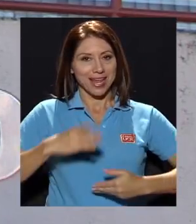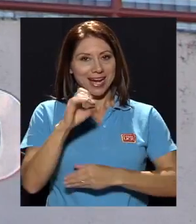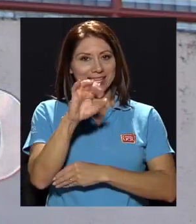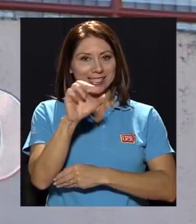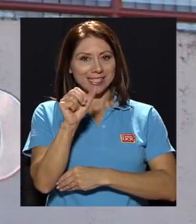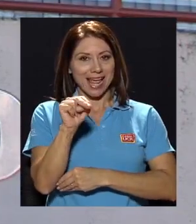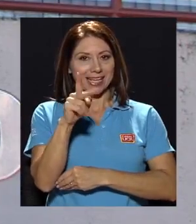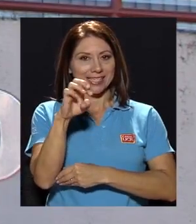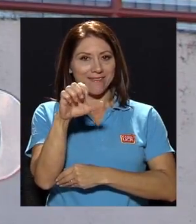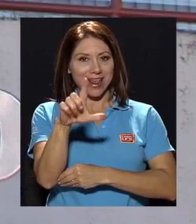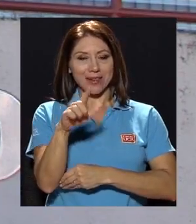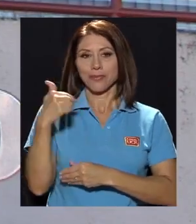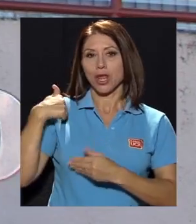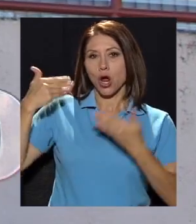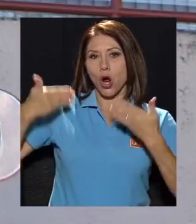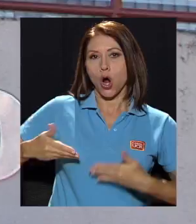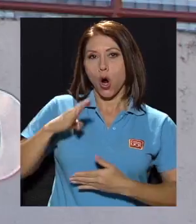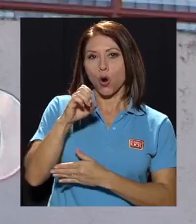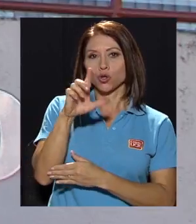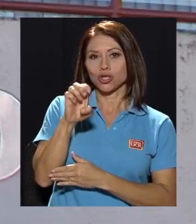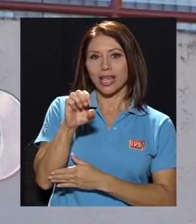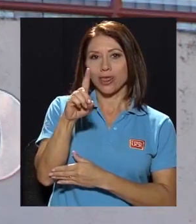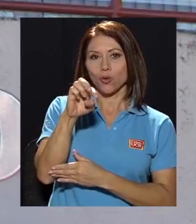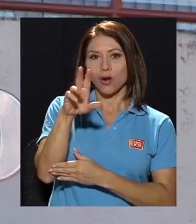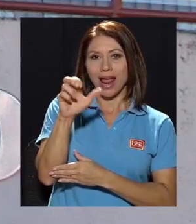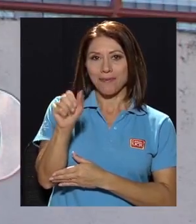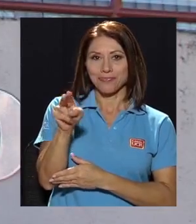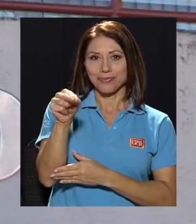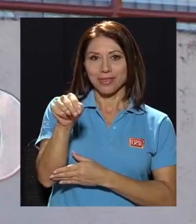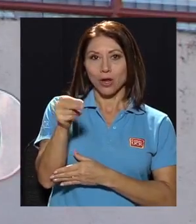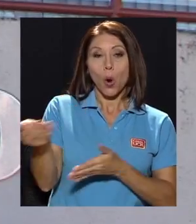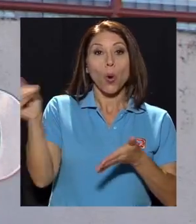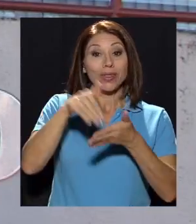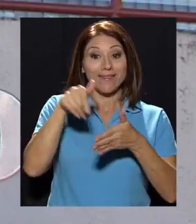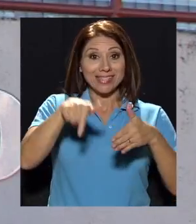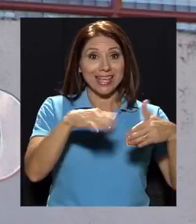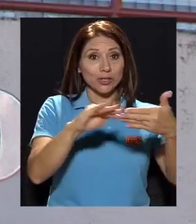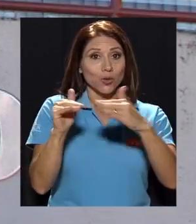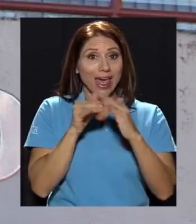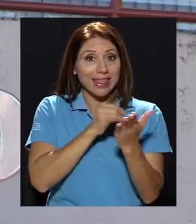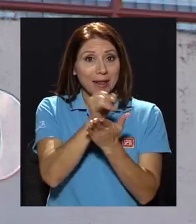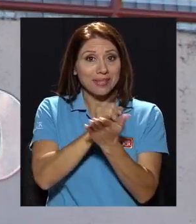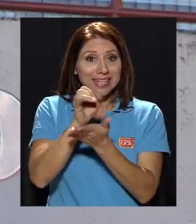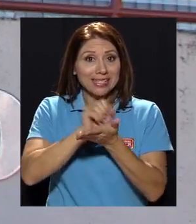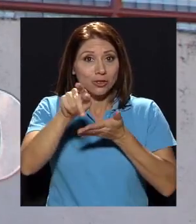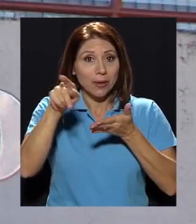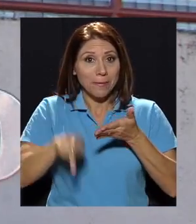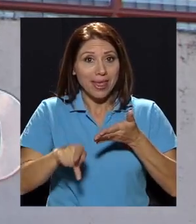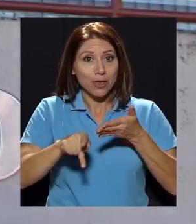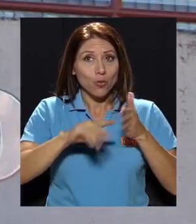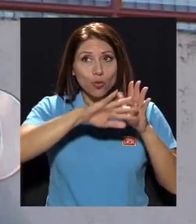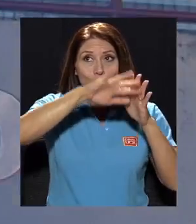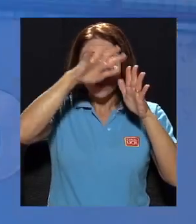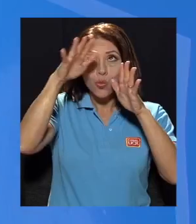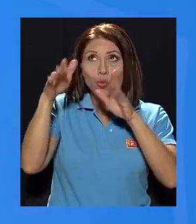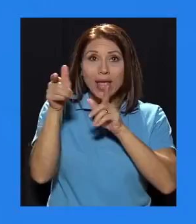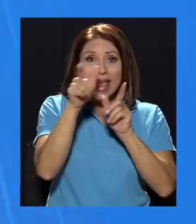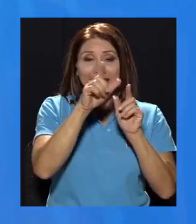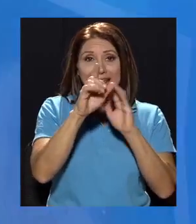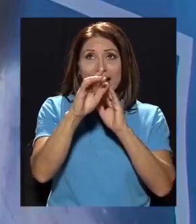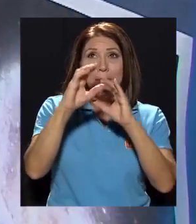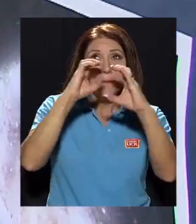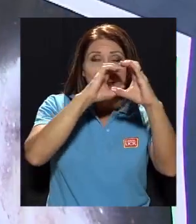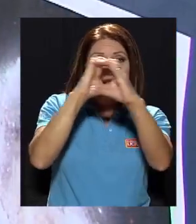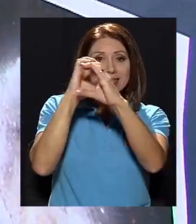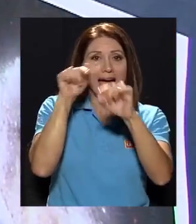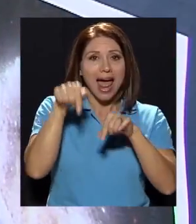José Durán, nos encontramos nuevamente en el Planetario de la Universidad de Costa Rica, en la Ciudad de la Investigación de San Pedro de Montes de Oca. El uso